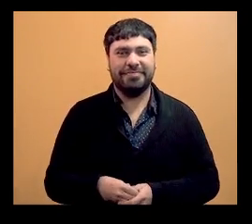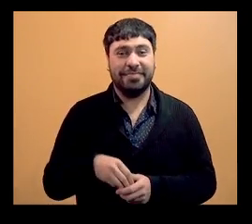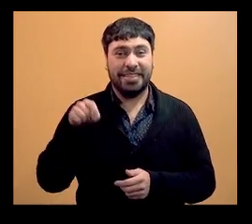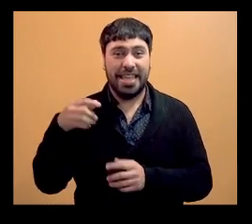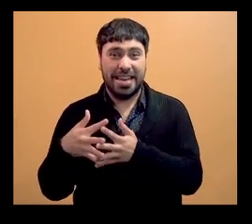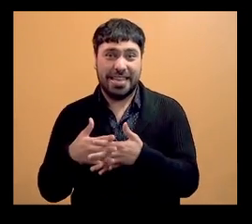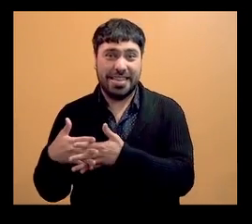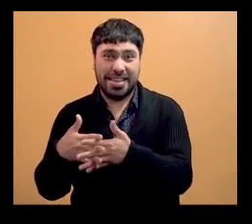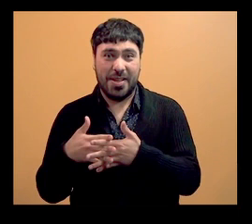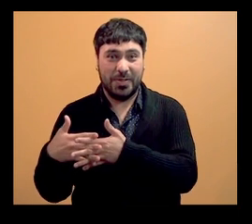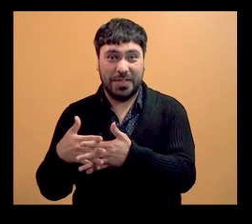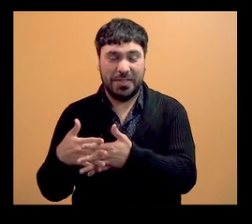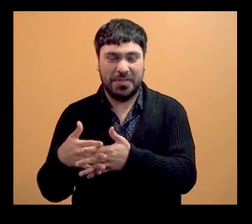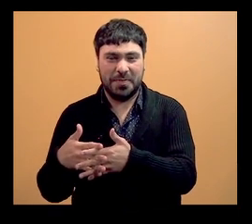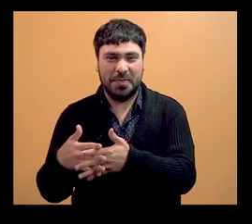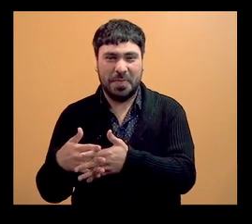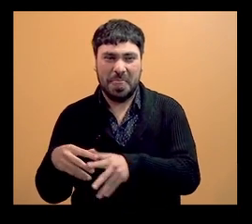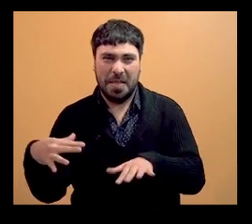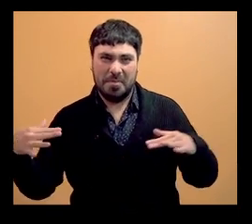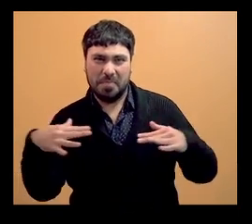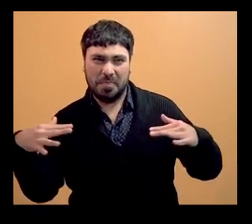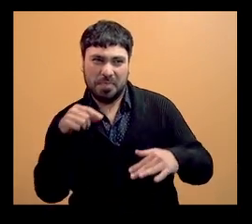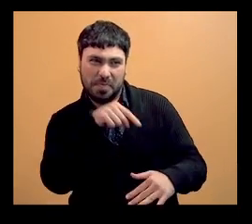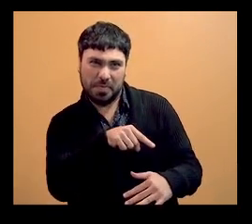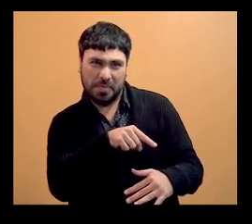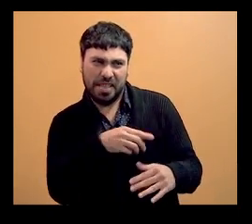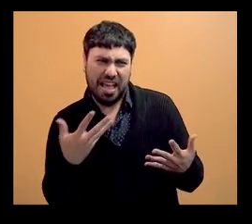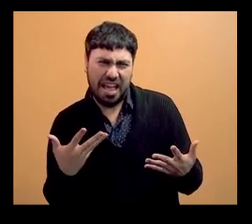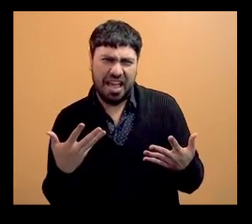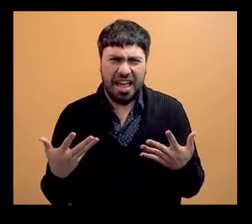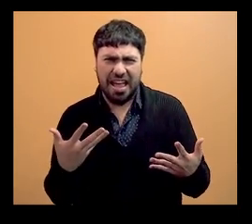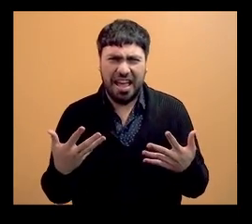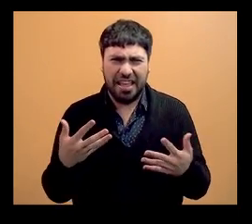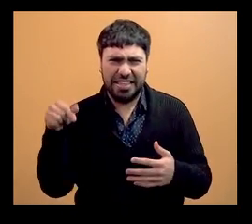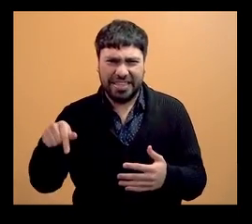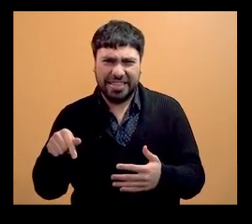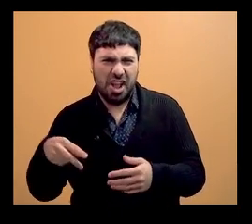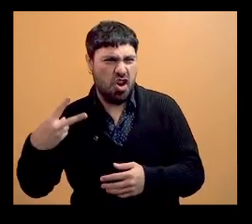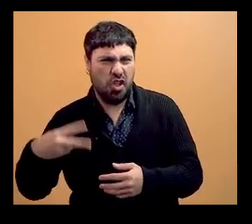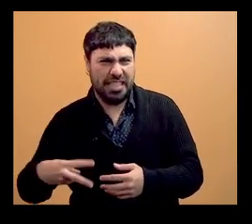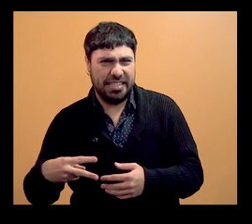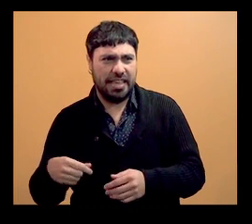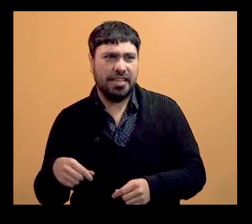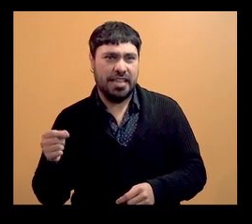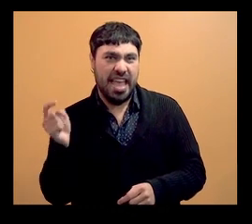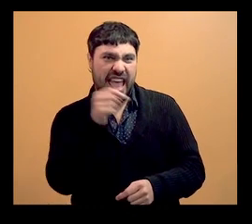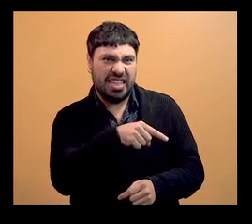dice satélite disparado por los rusos, hacer notar primero el fire, no es lanzado, es disparado por los rusos,